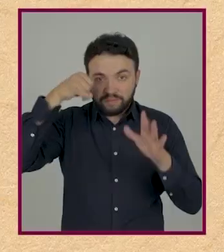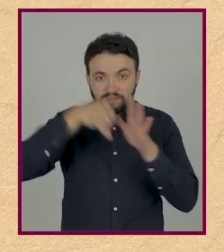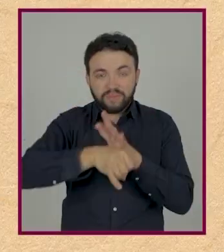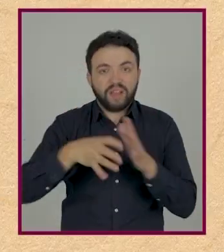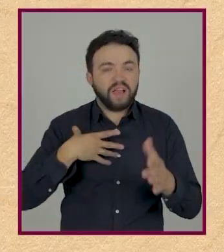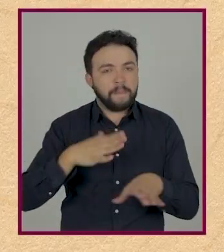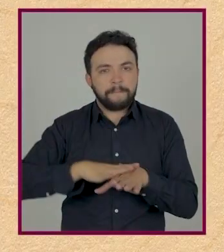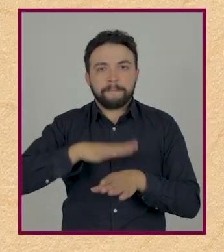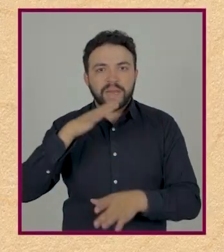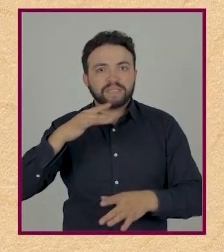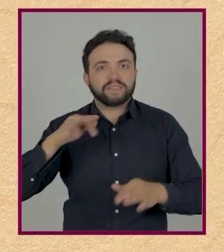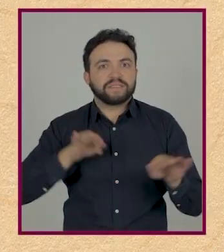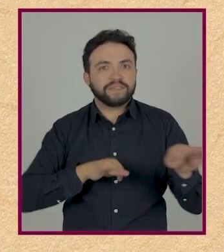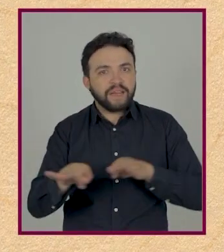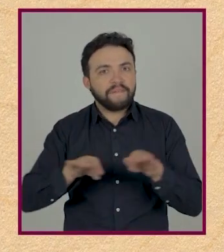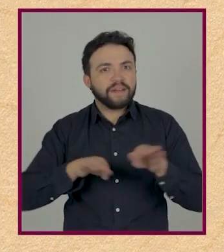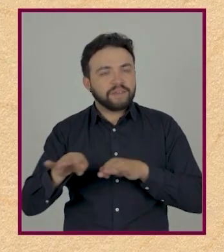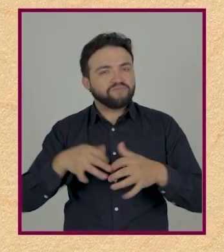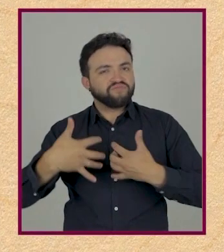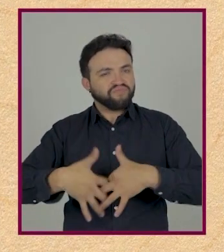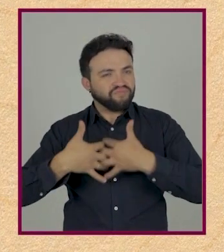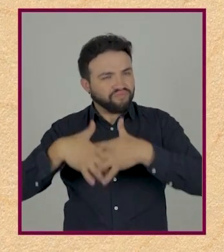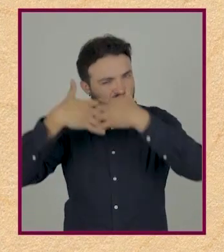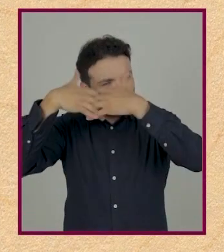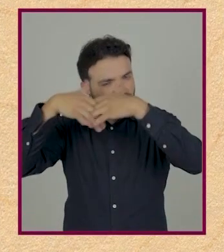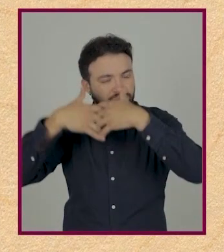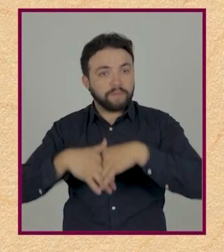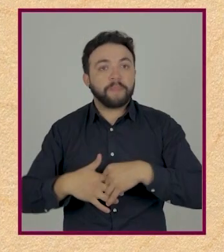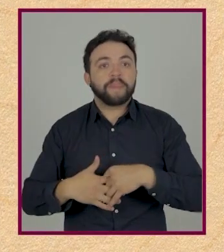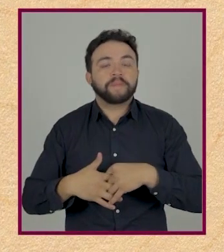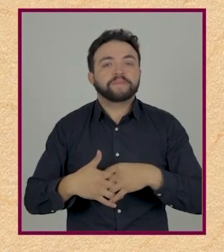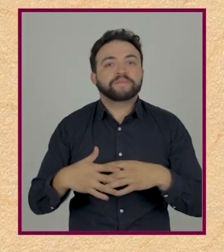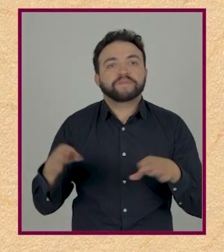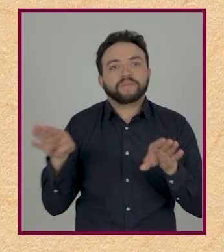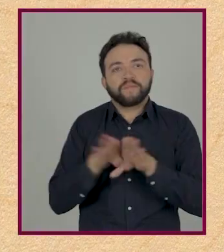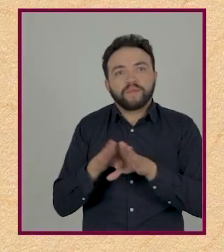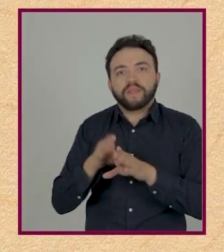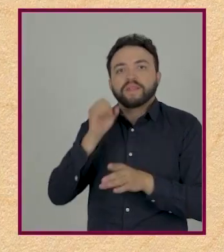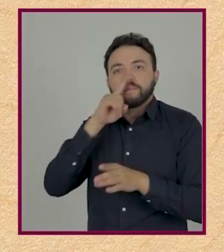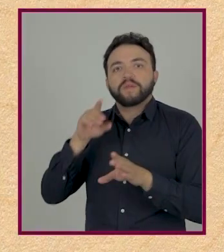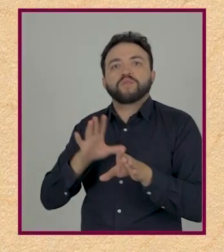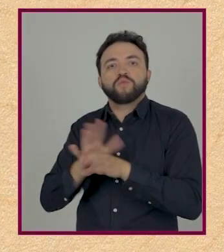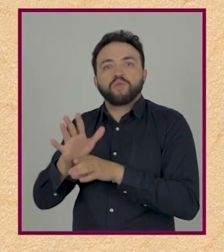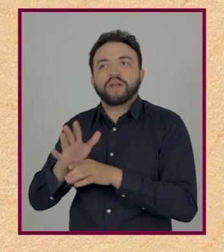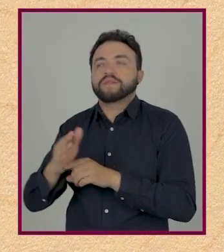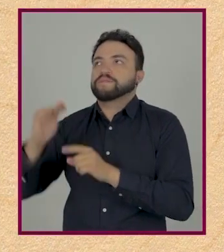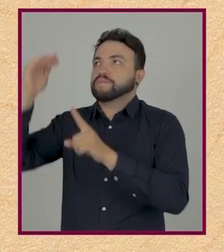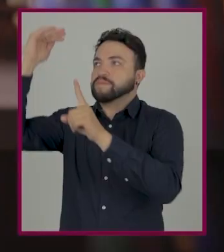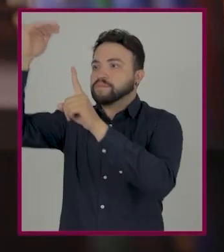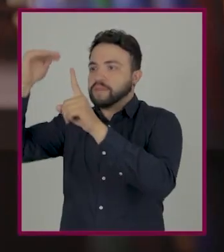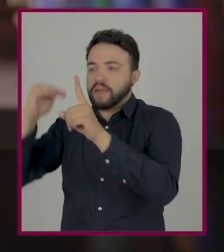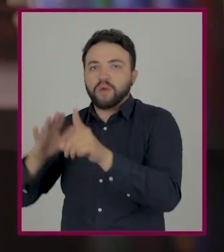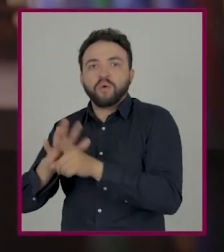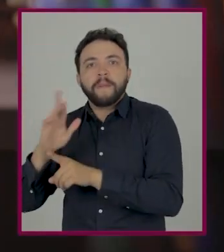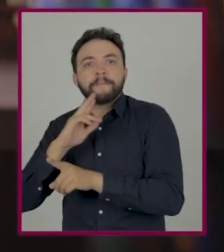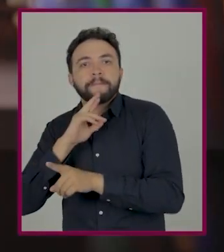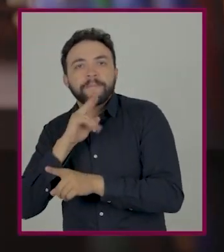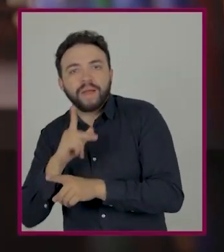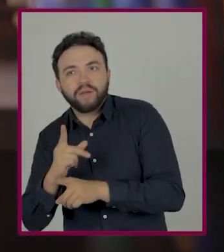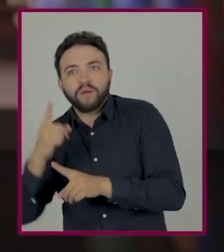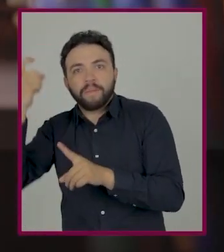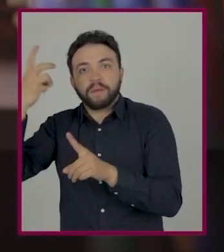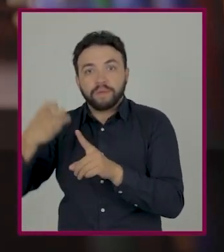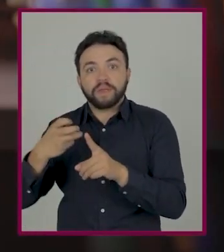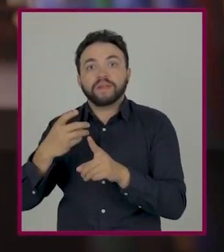activo. 4. Criterio. Se apoyan en criterios de selección y jerarquización. Con eso trabajamos